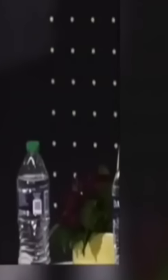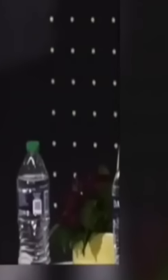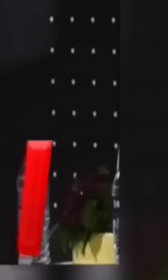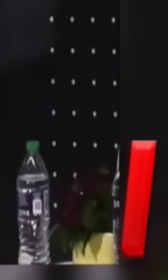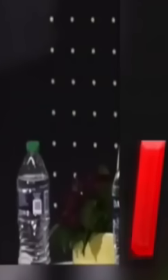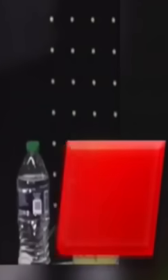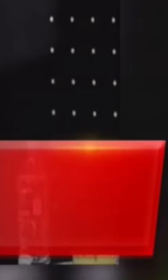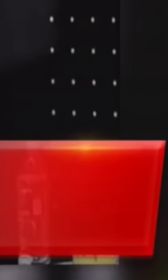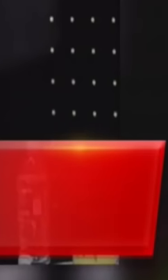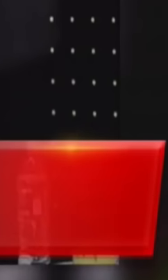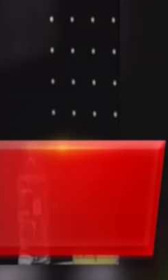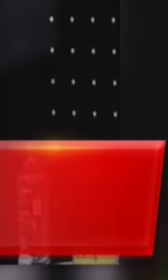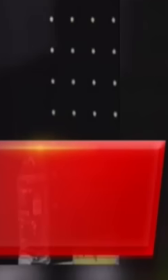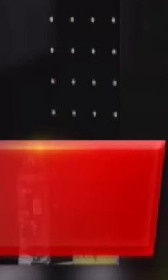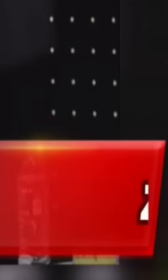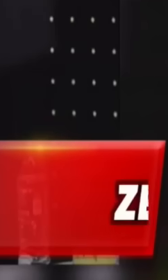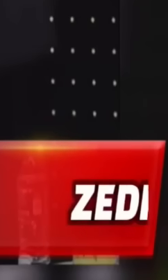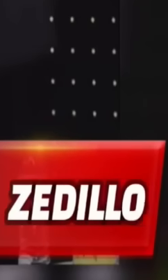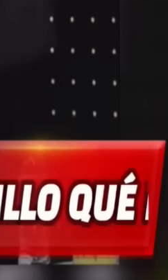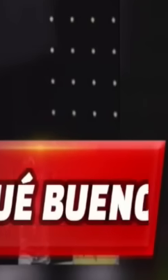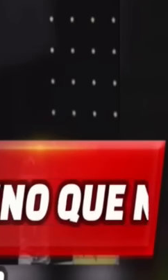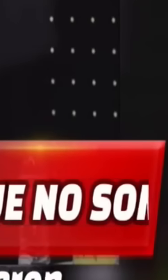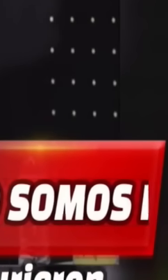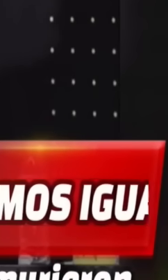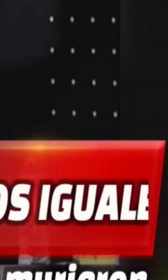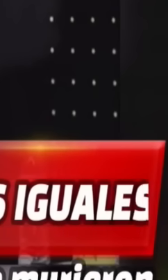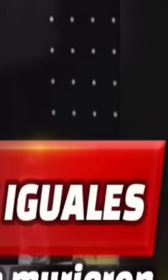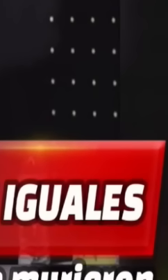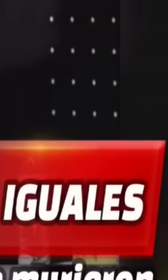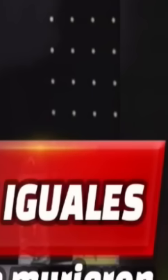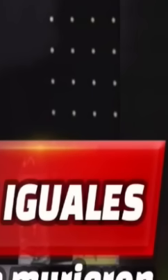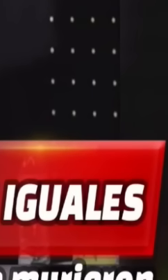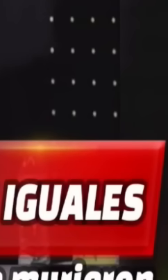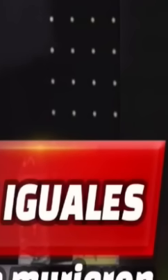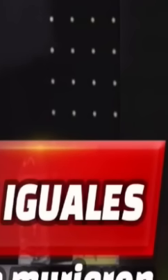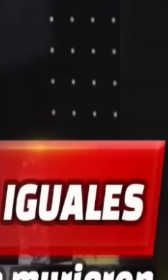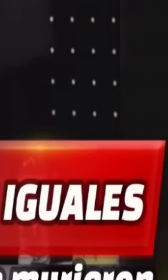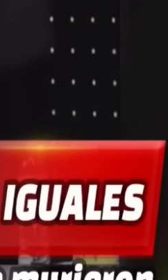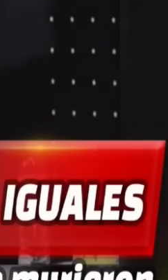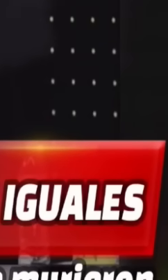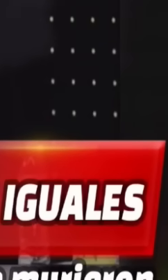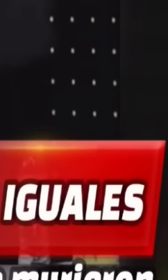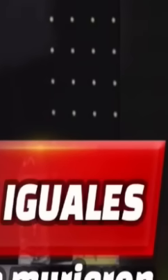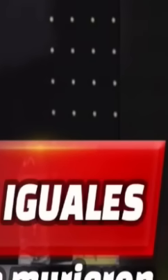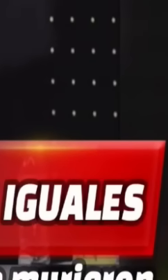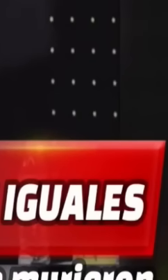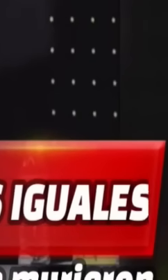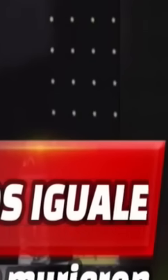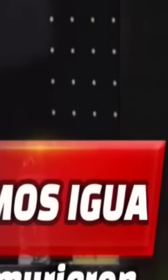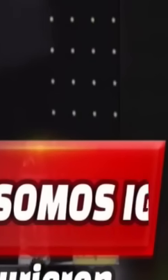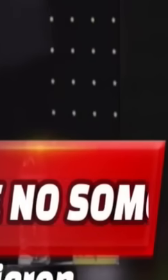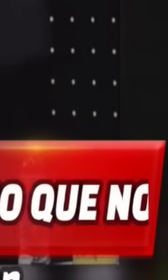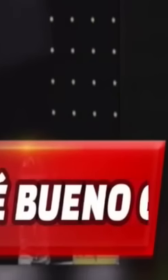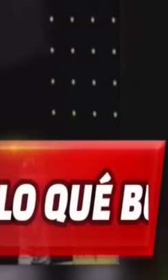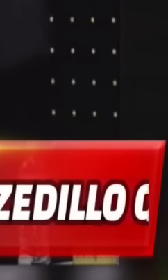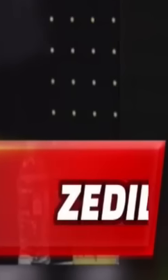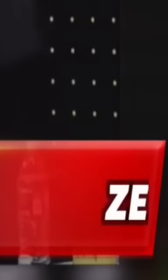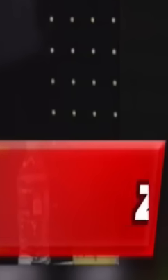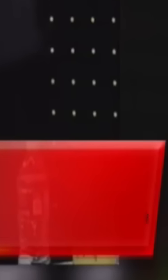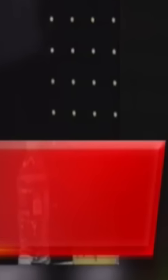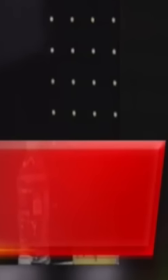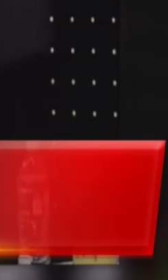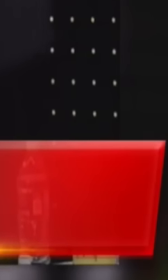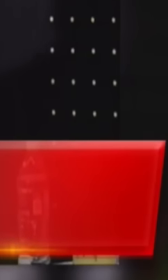explained by the increase of income that families have had because